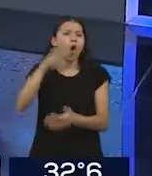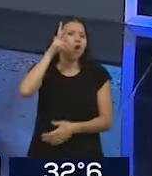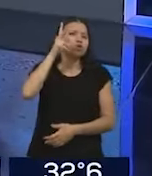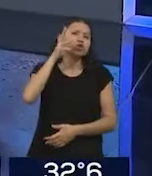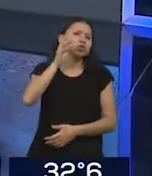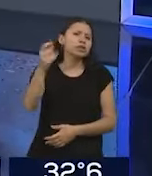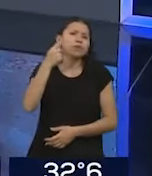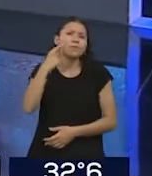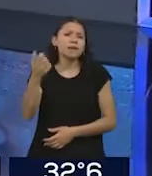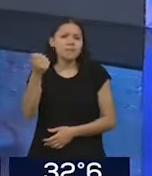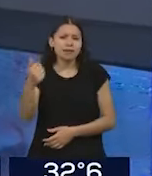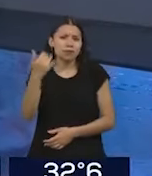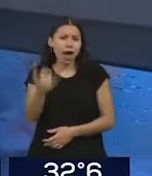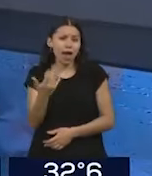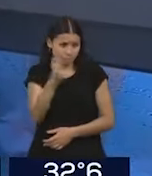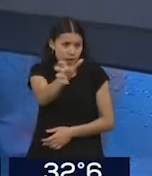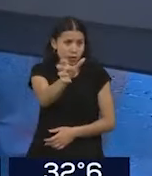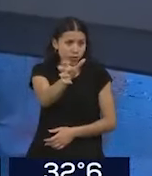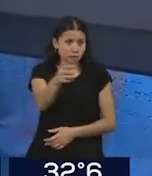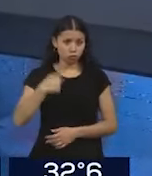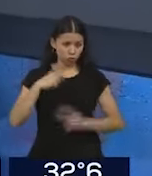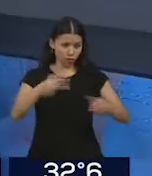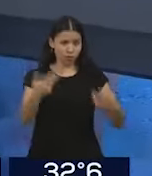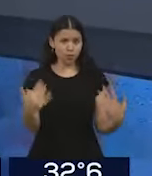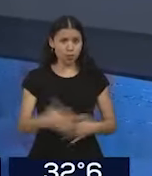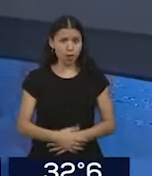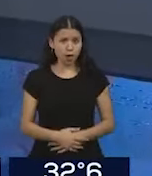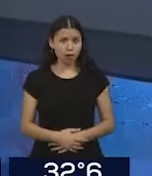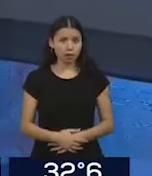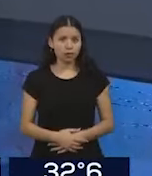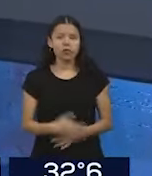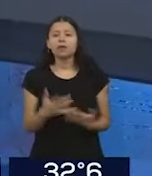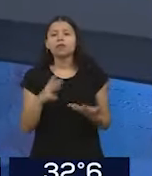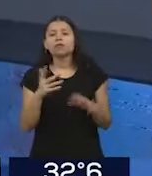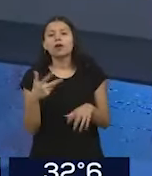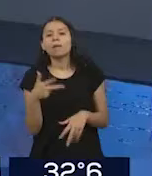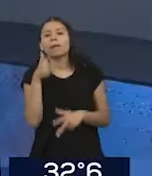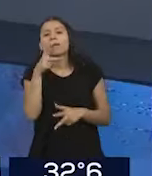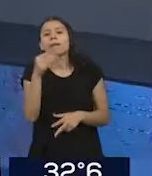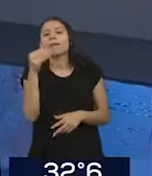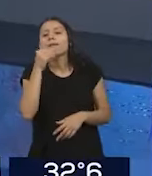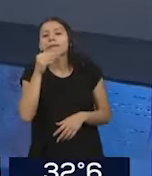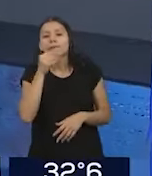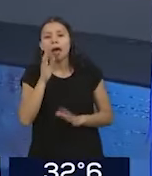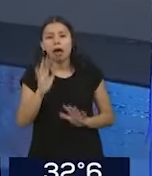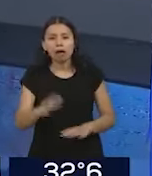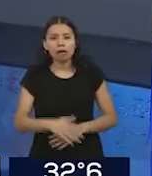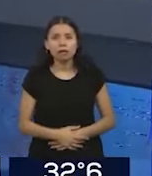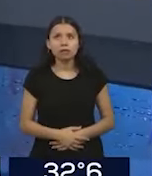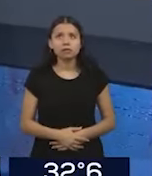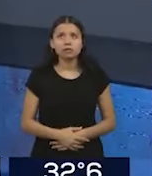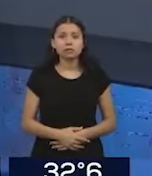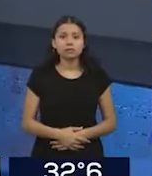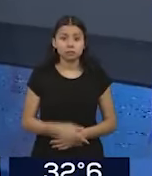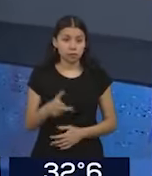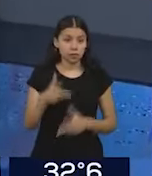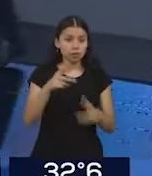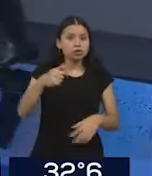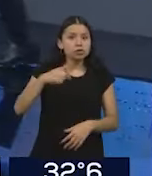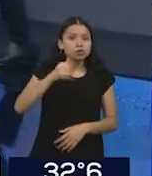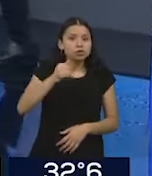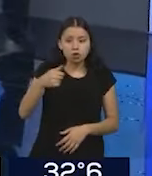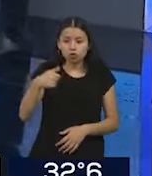Ah, dinero infinito, claro. El delincuente le puede ajustar y decirle a la aplicación. Entonces, cuando se empiezan a poner la cosa candente, dice, yo tengo plata en la cuenta, porque